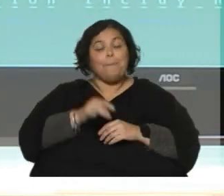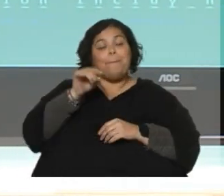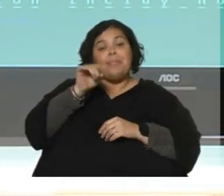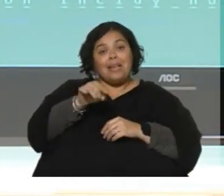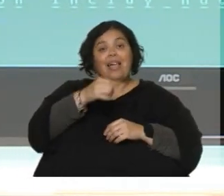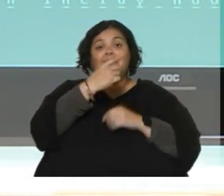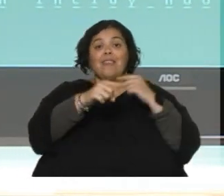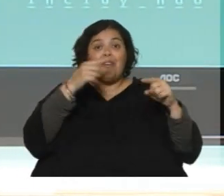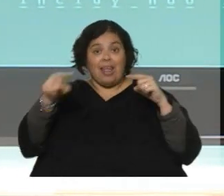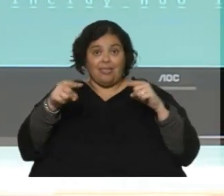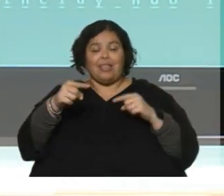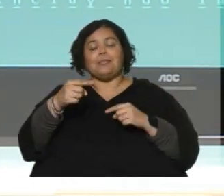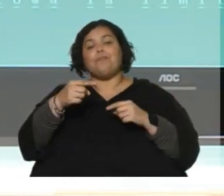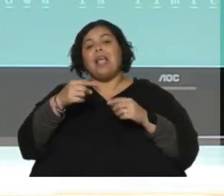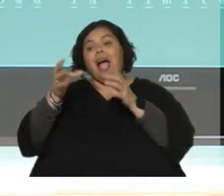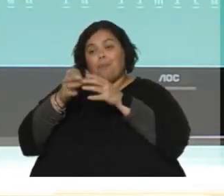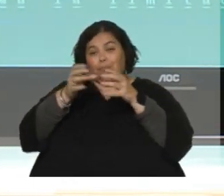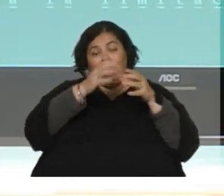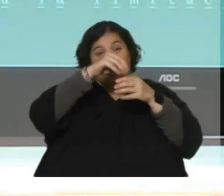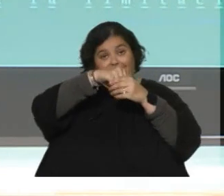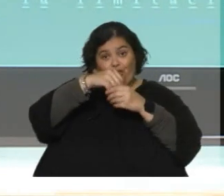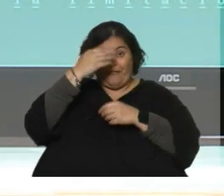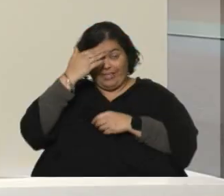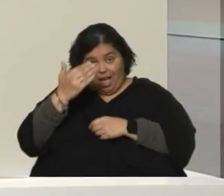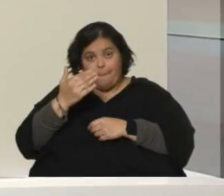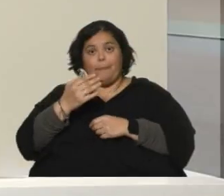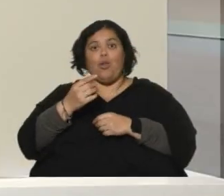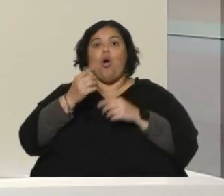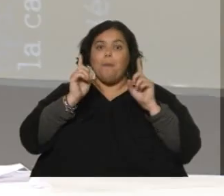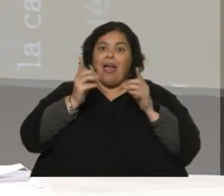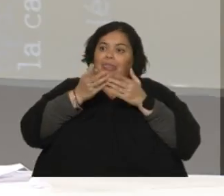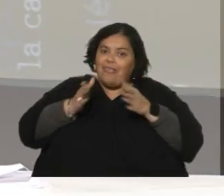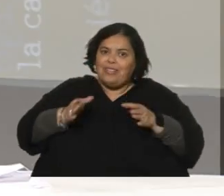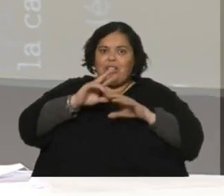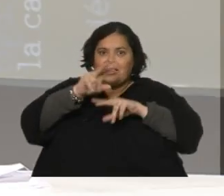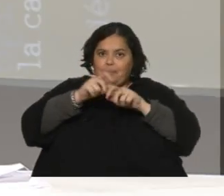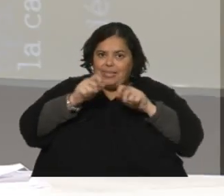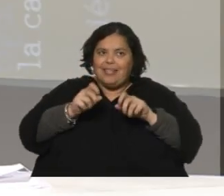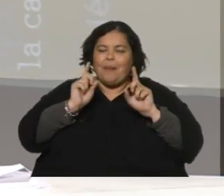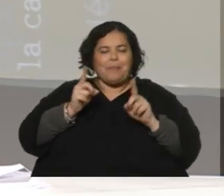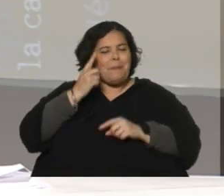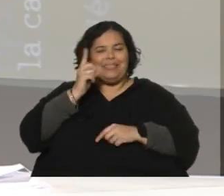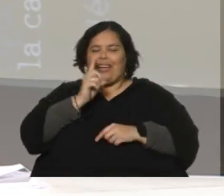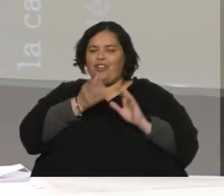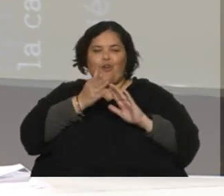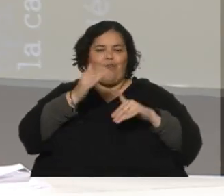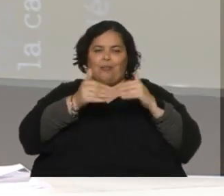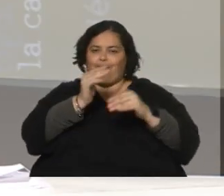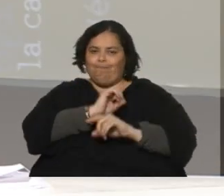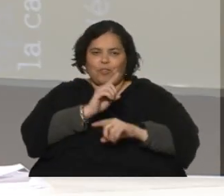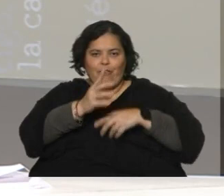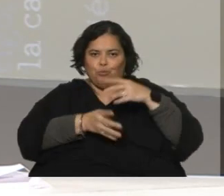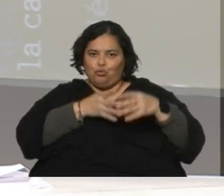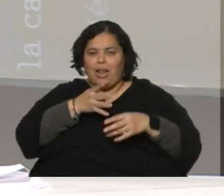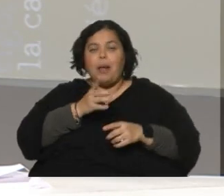las distintas posturas de los partidos del frente Me parece que lo hacen inviable no sé qué pensar No y también pienso desde el punto de vista político el frente debería tener una